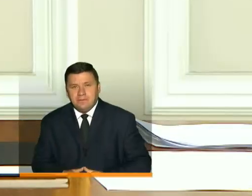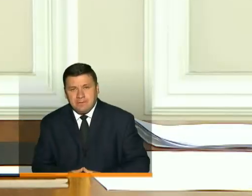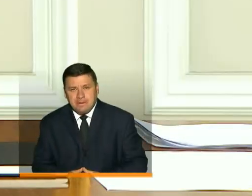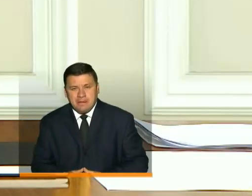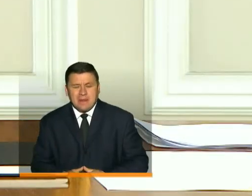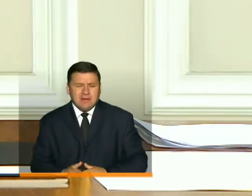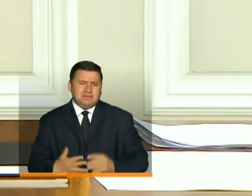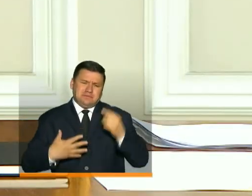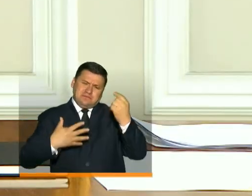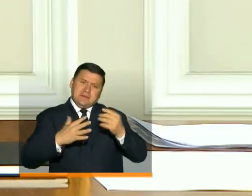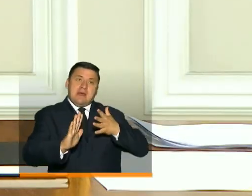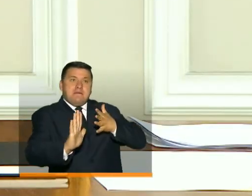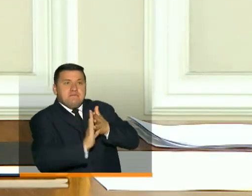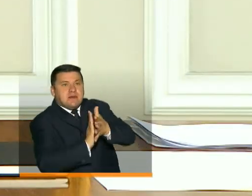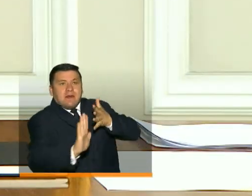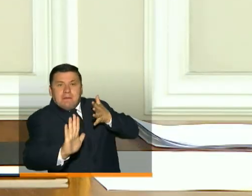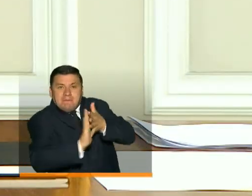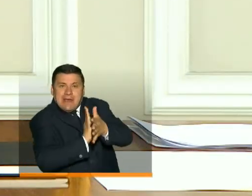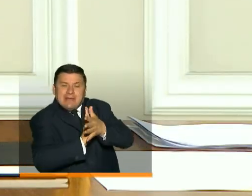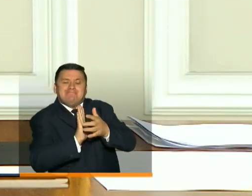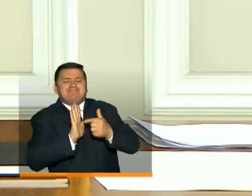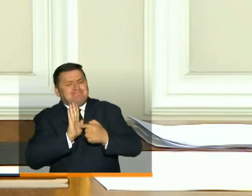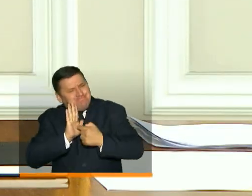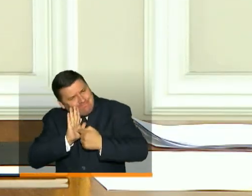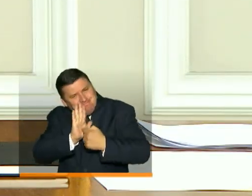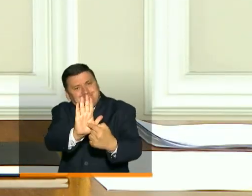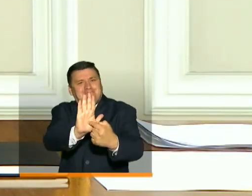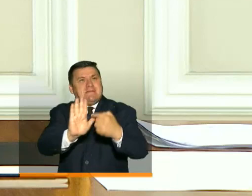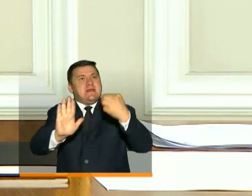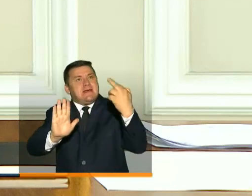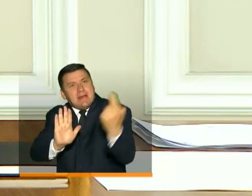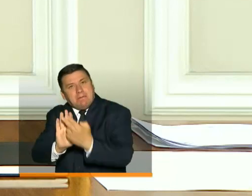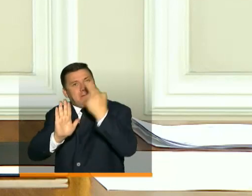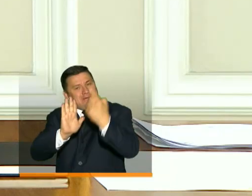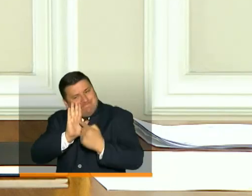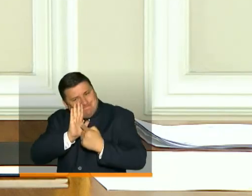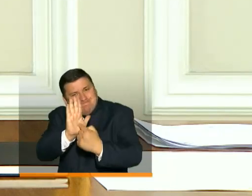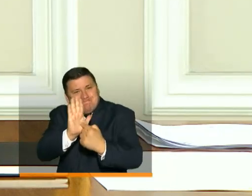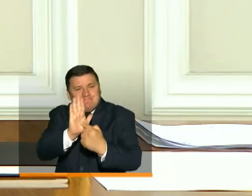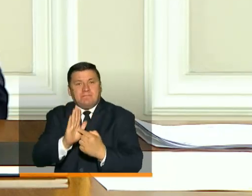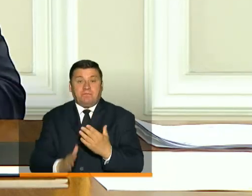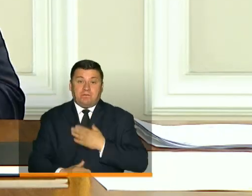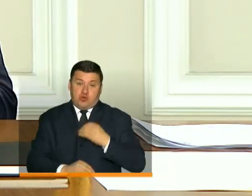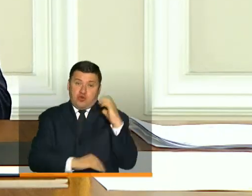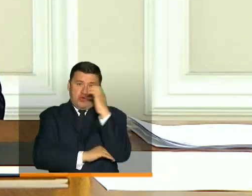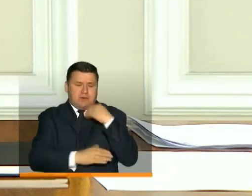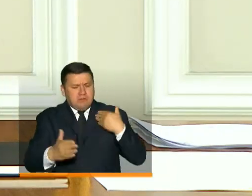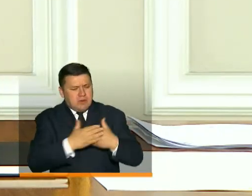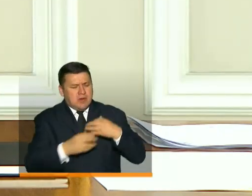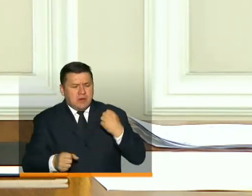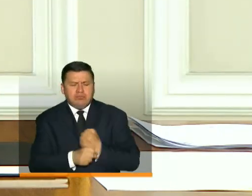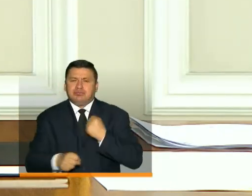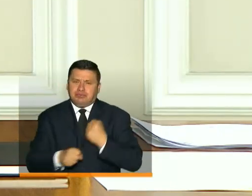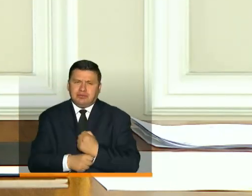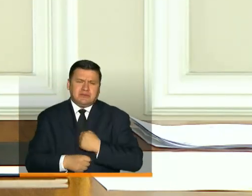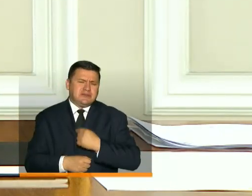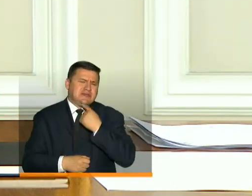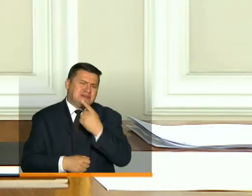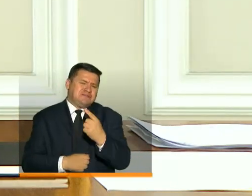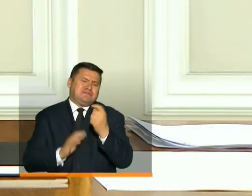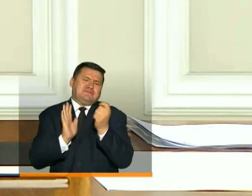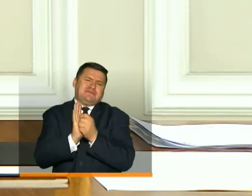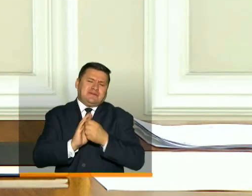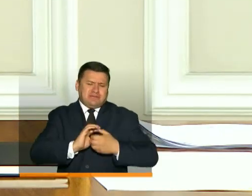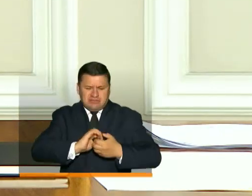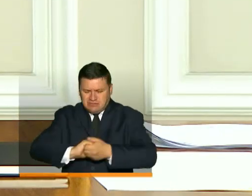Estos mensajes hay que presentarlos de manera recurrente. Y nosotros como país hemos venido trabajando, como lo he dicho tantas veces,